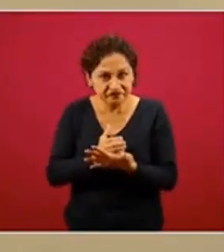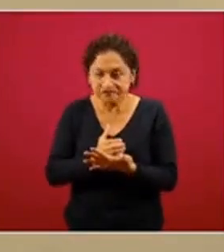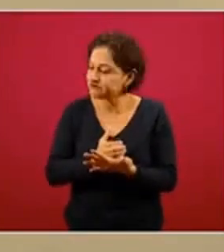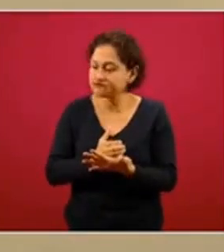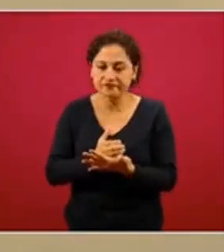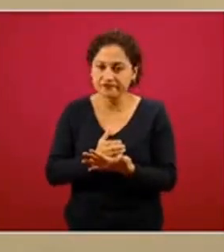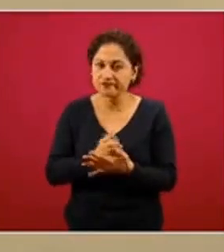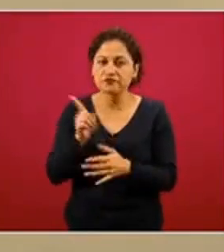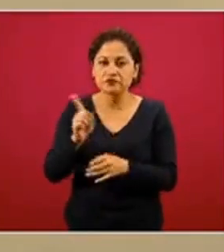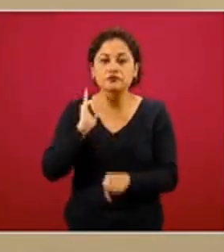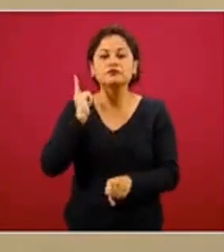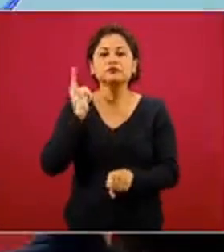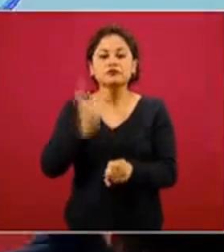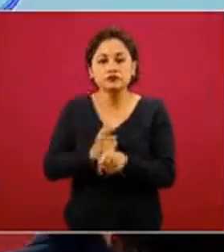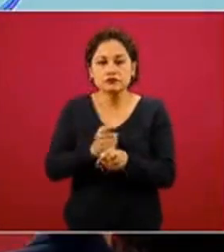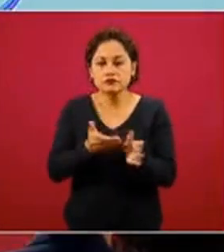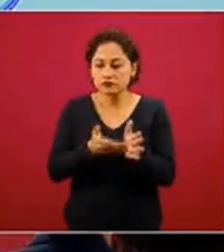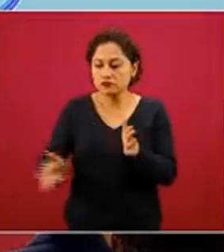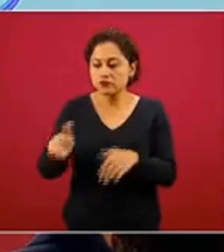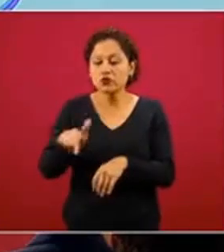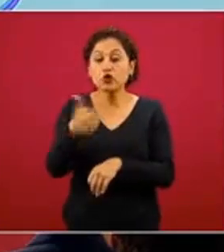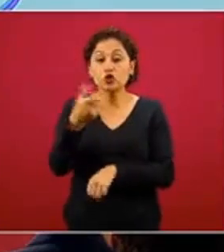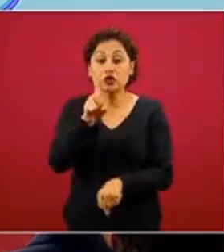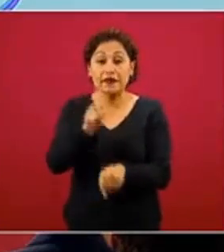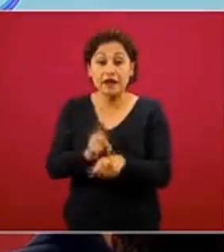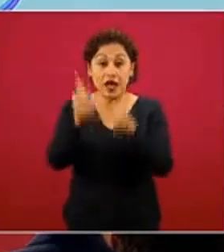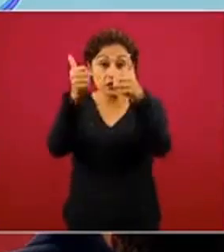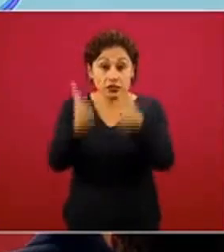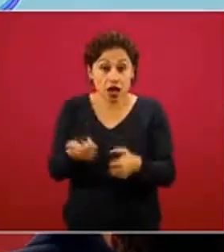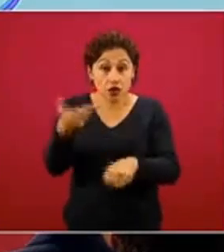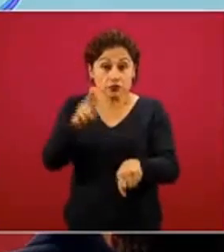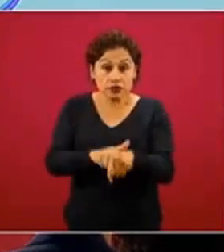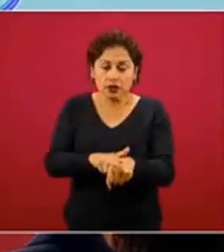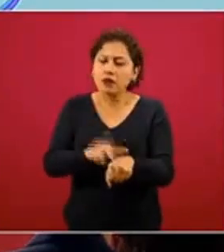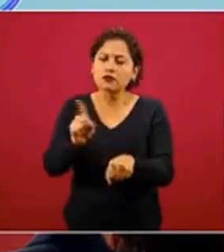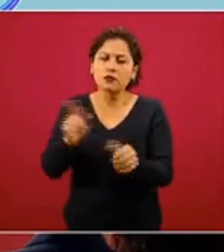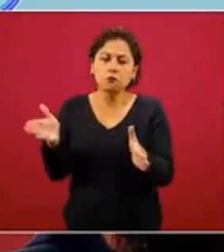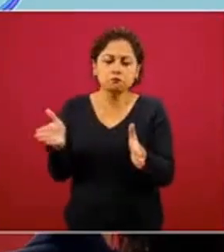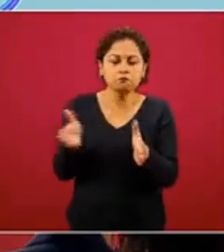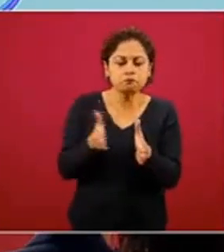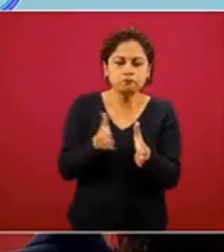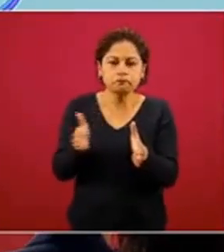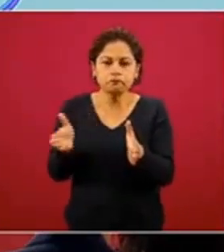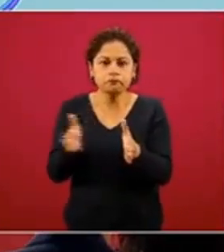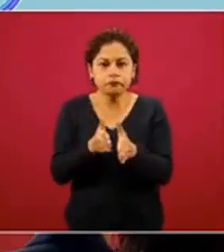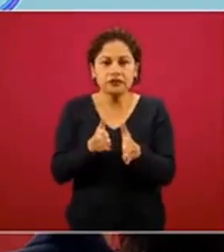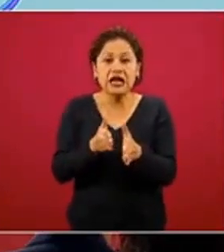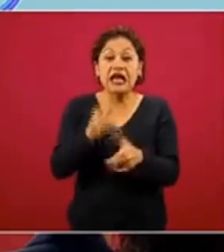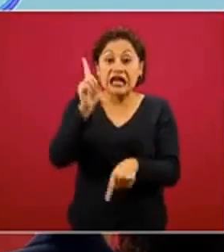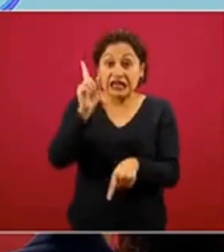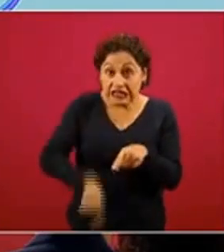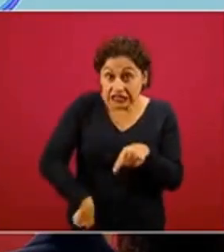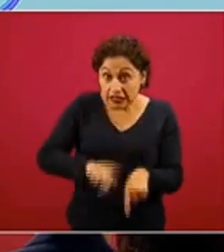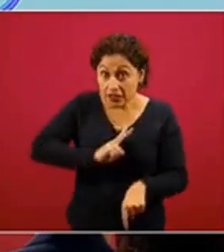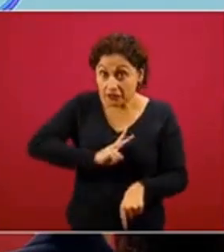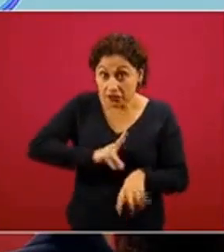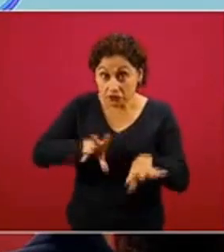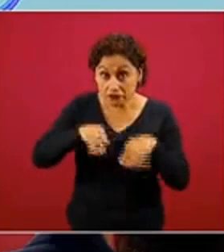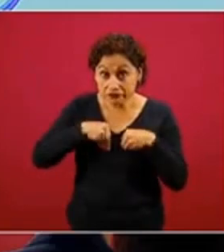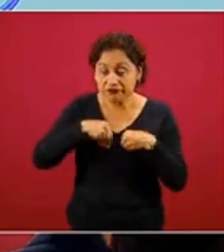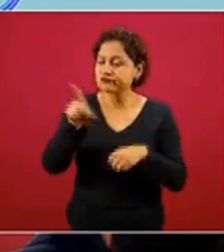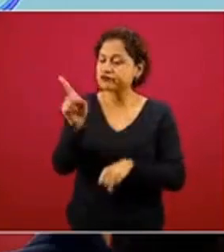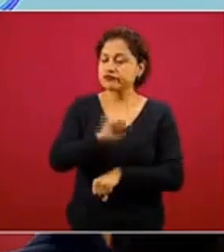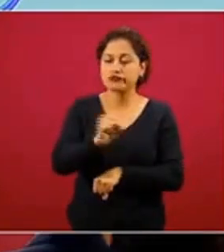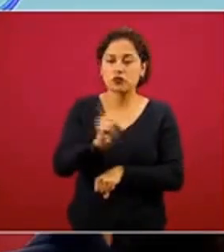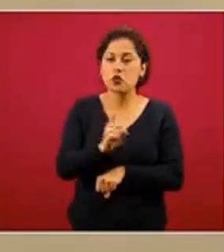días de estancia hospitalaria se reduce a 10 o así parecido en los pacientes. Pero ellos mismos advierten que